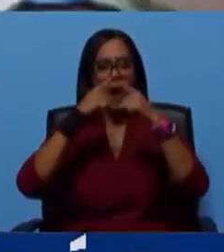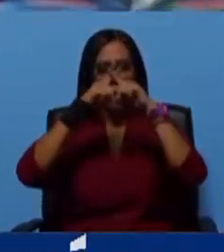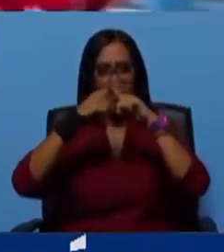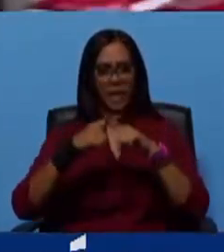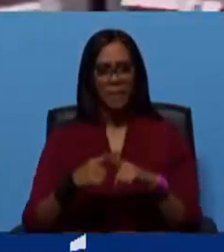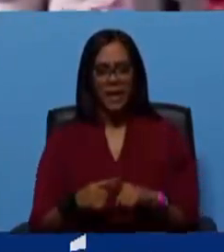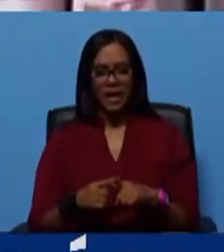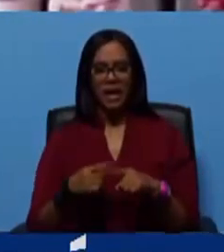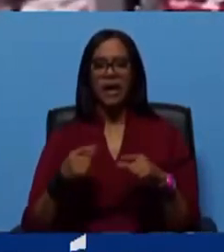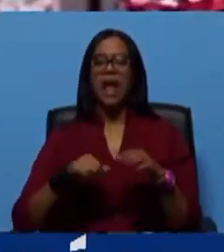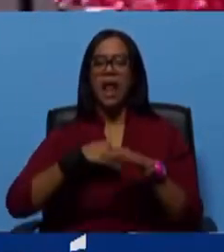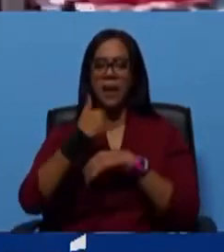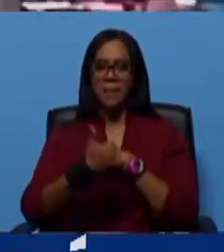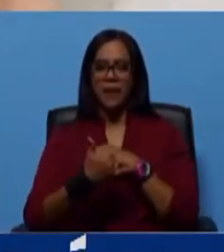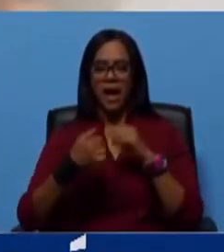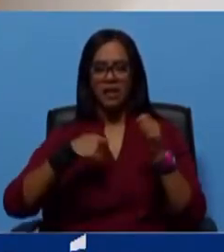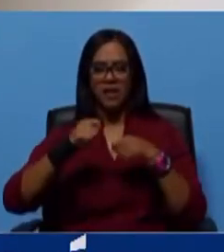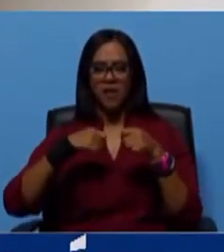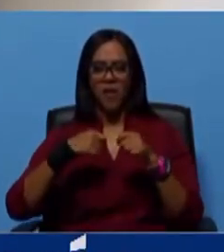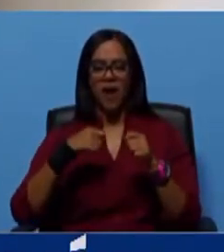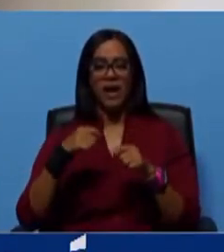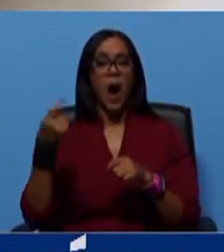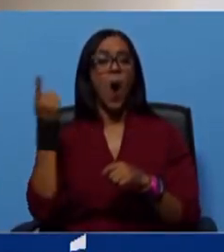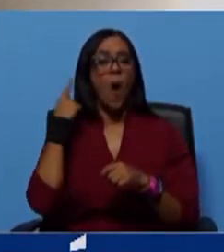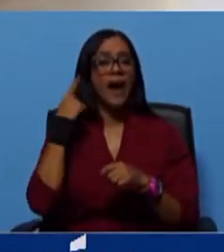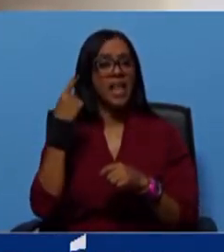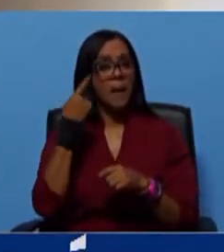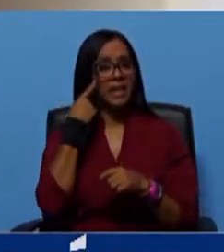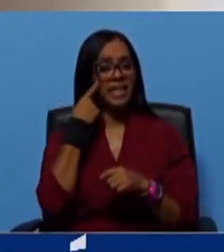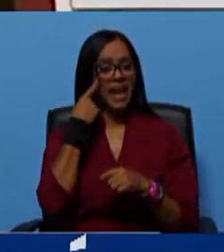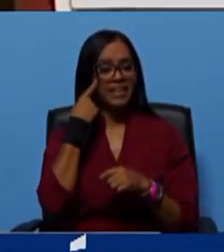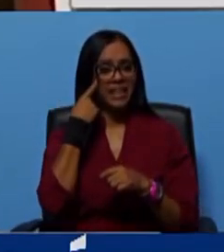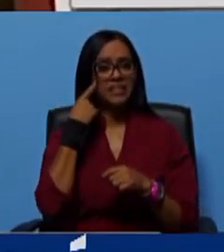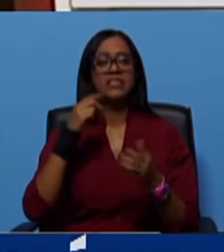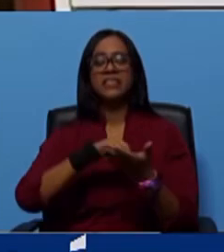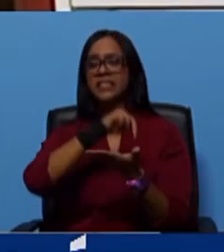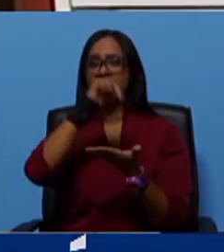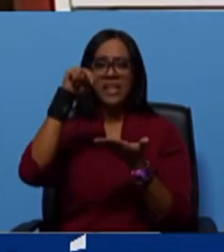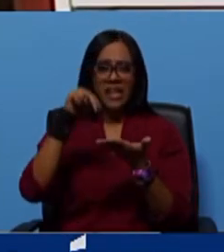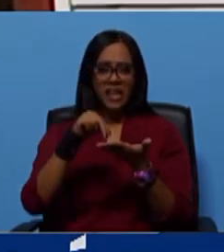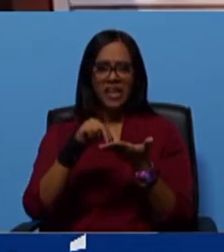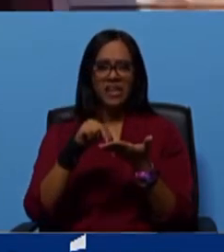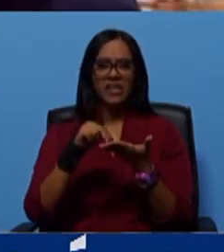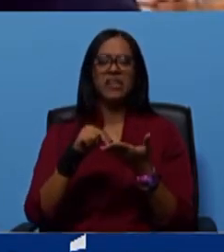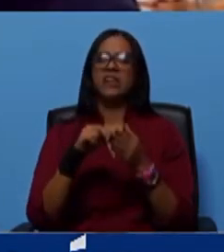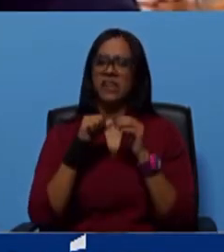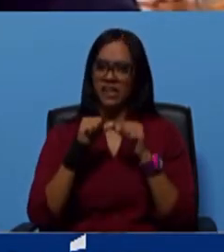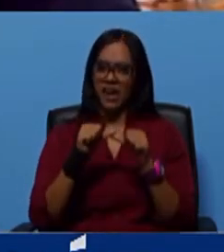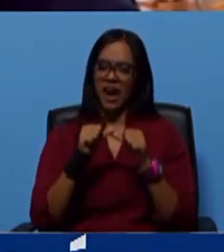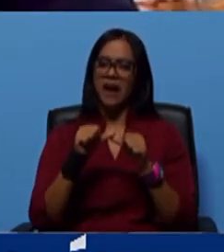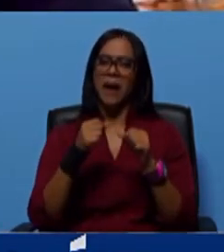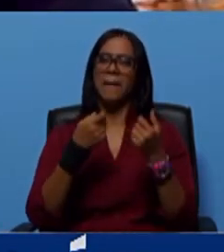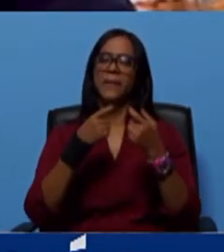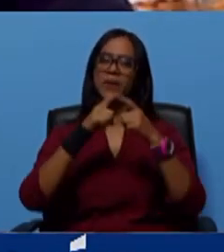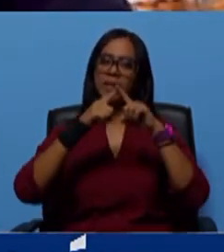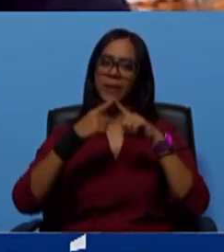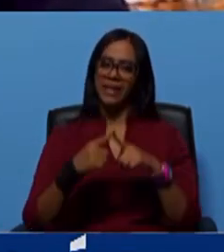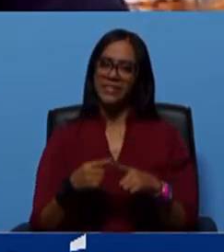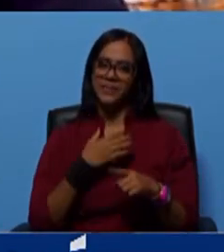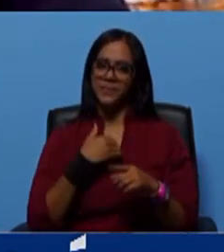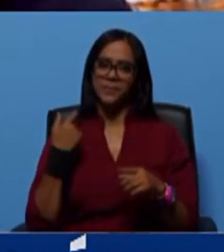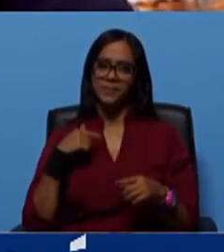plan bodega, oído y pendiente, a nivel nacional, sigamos multiplicando. Quiero